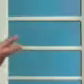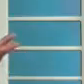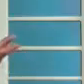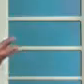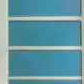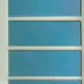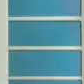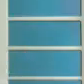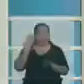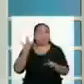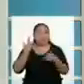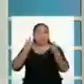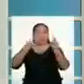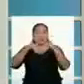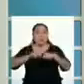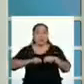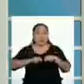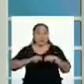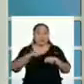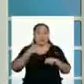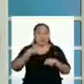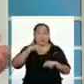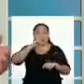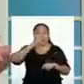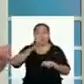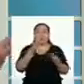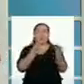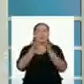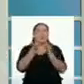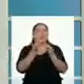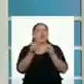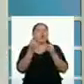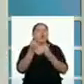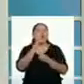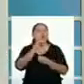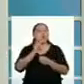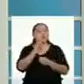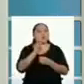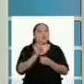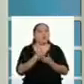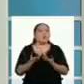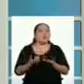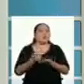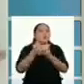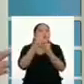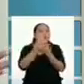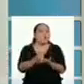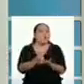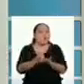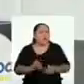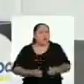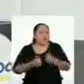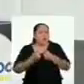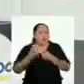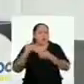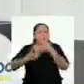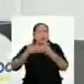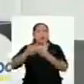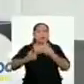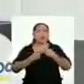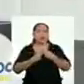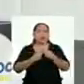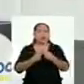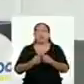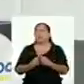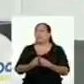Antes del corte, quedamos en que te explicaría qué utilidad tiene la progresión geométrica en la vida de una persona. La verdad es